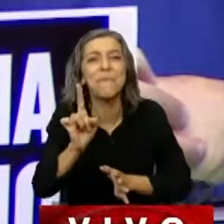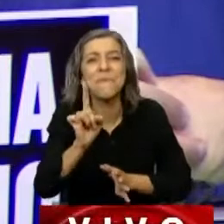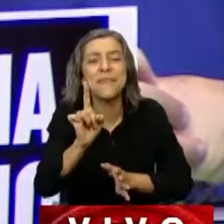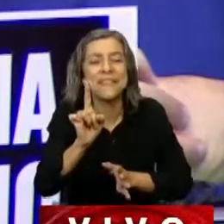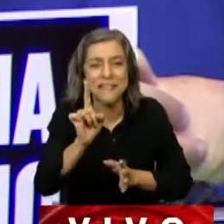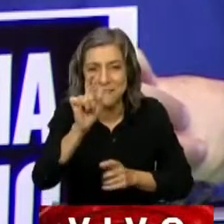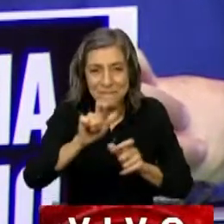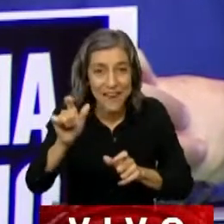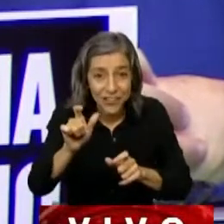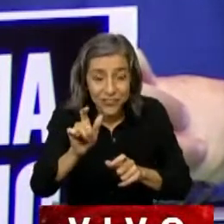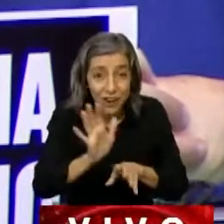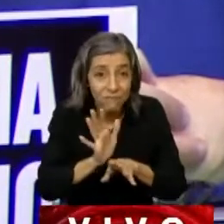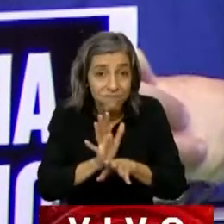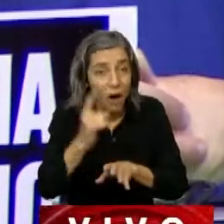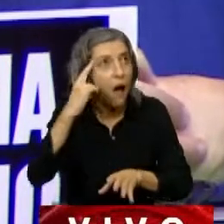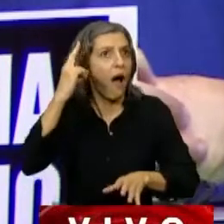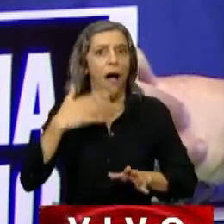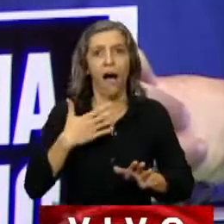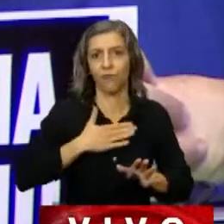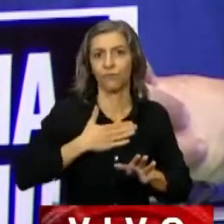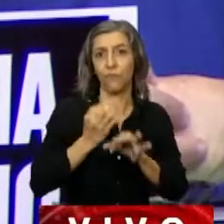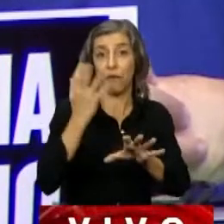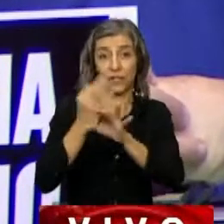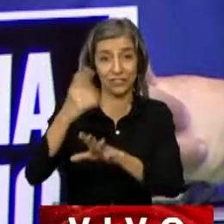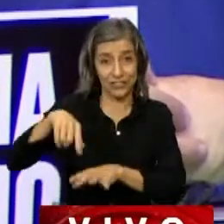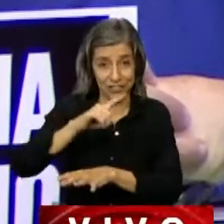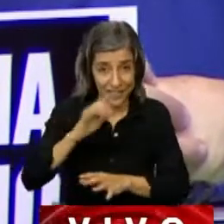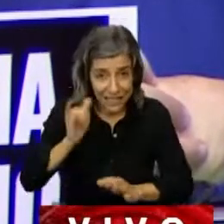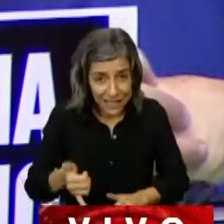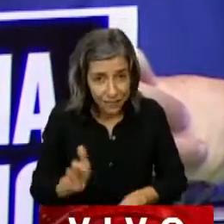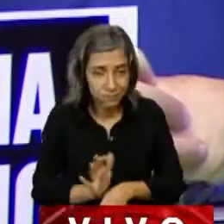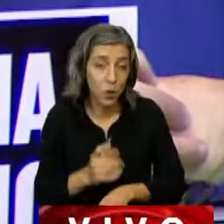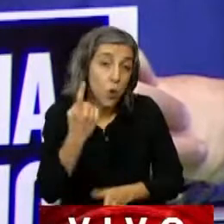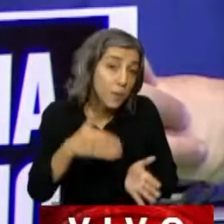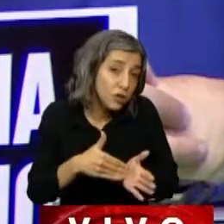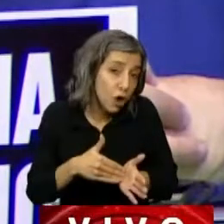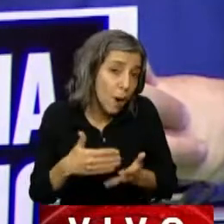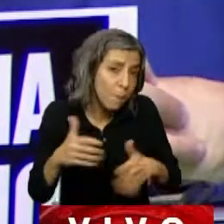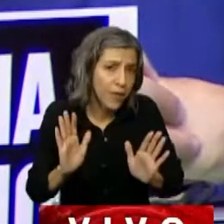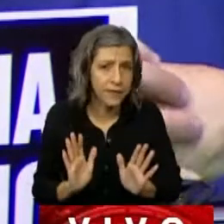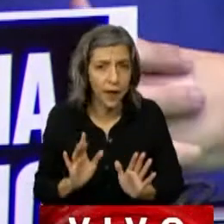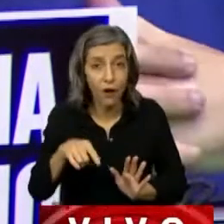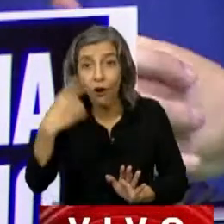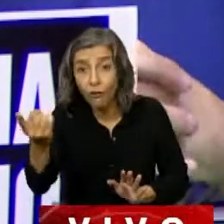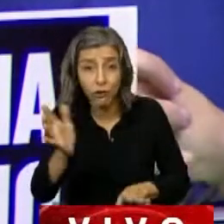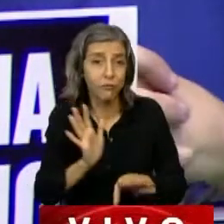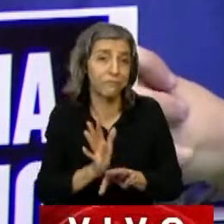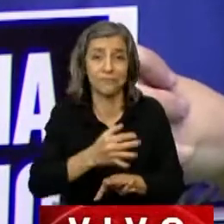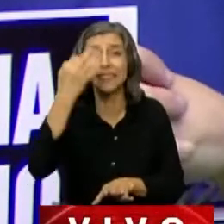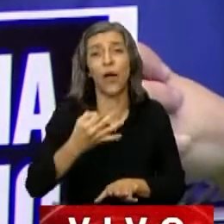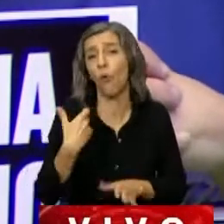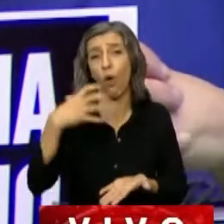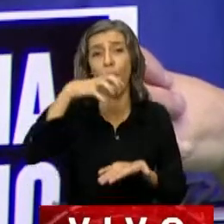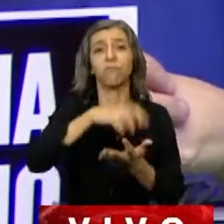nosotros. Obviamente puede haber 1 millón, puede ser. El resto son trabajadores en relación de